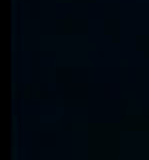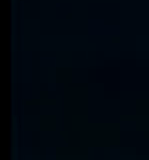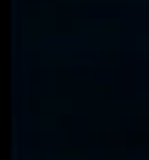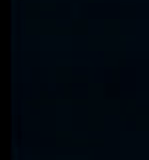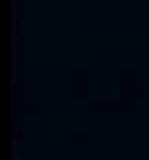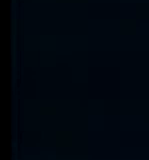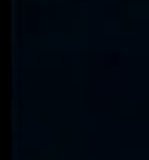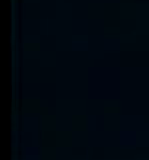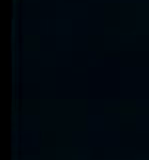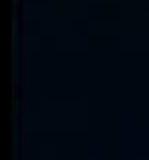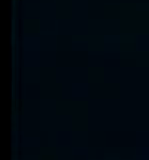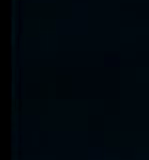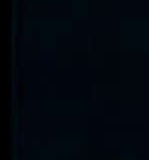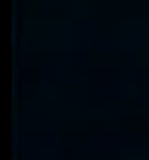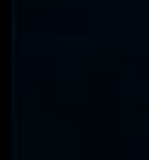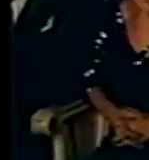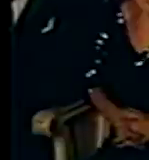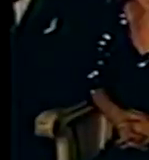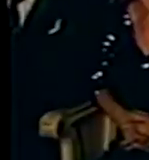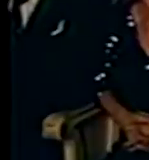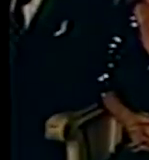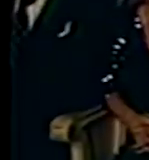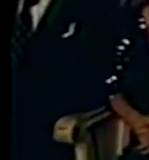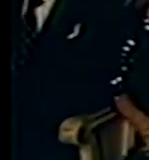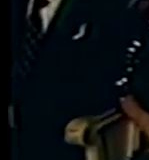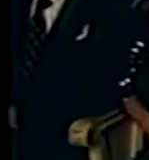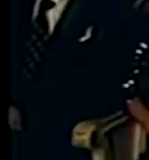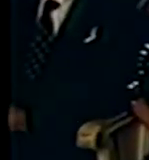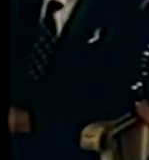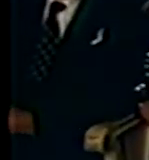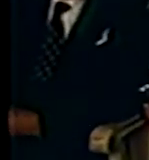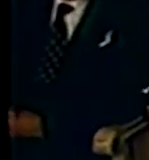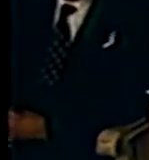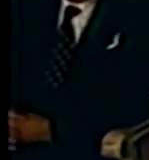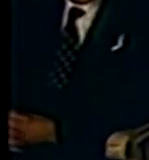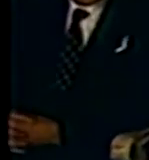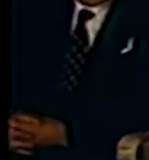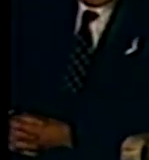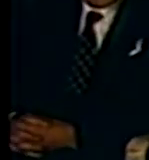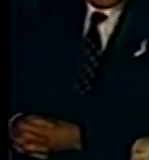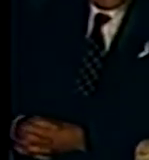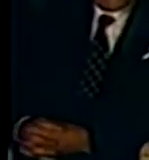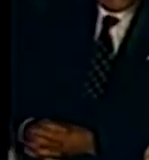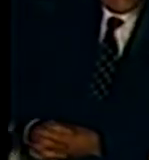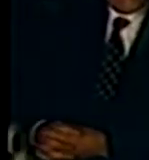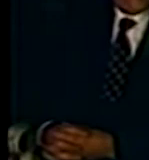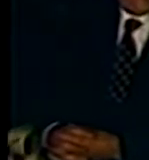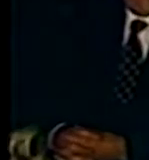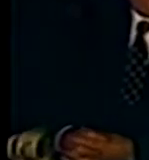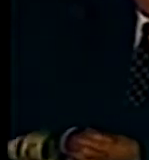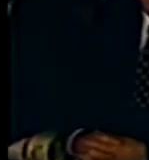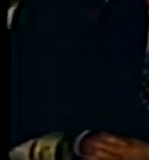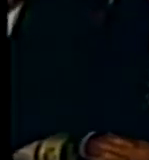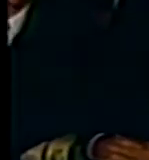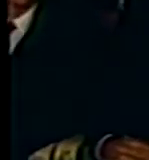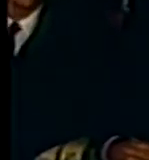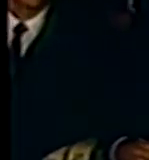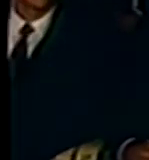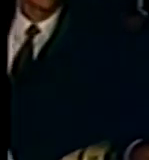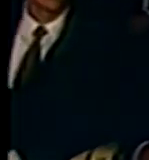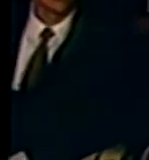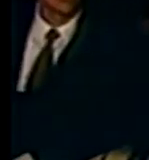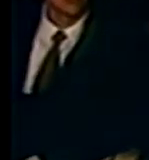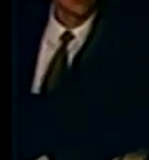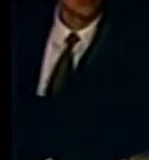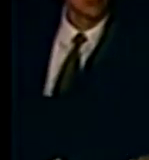sábana a las 5 de la tarde. Una espuerta de cal ya prevenida a las 5